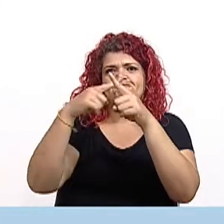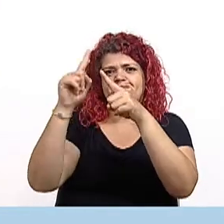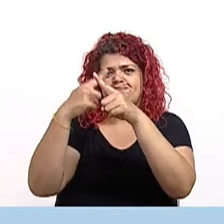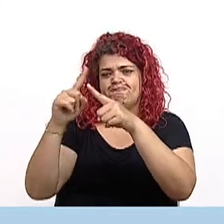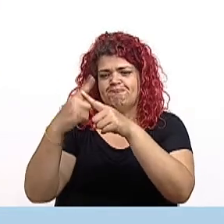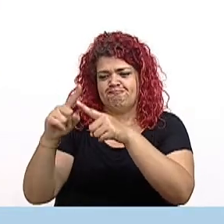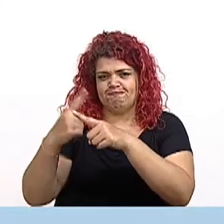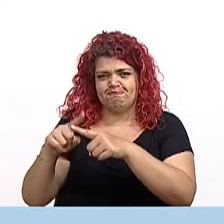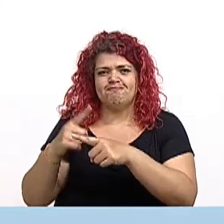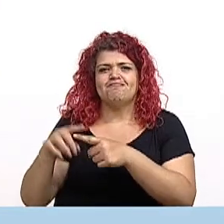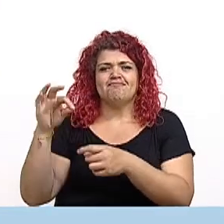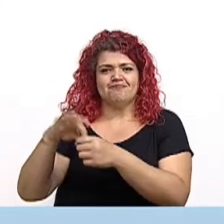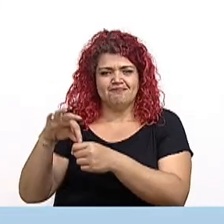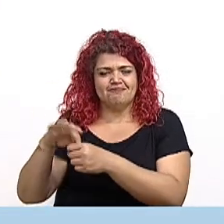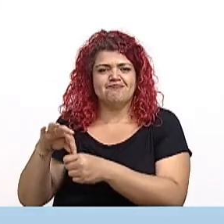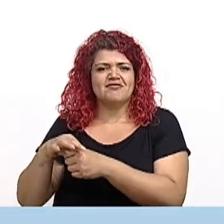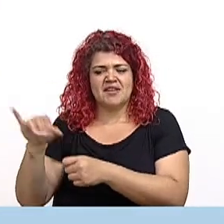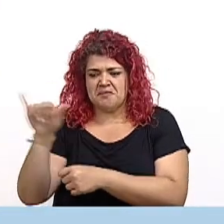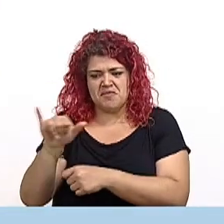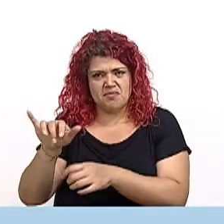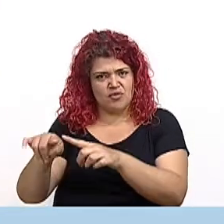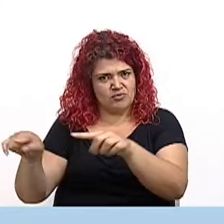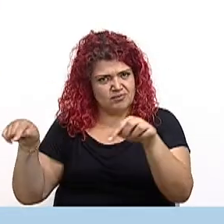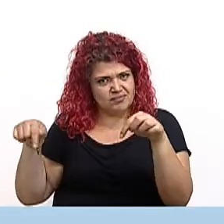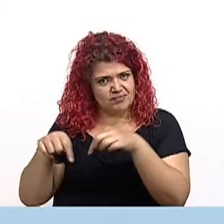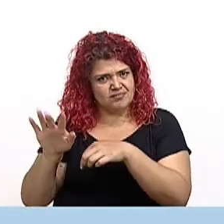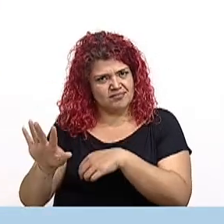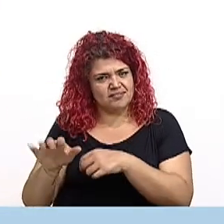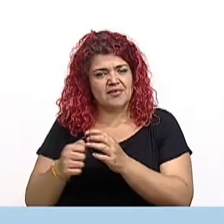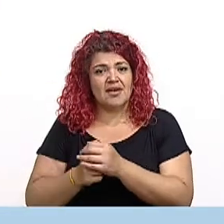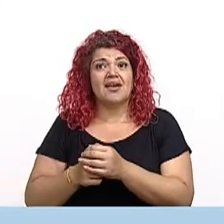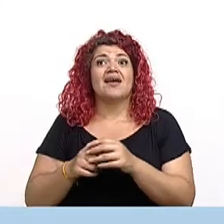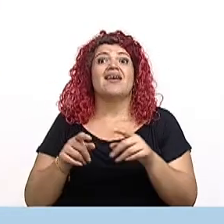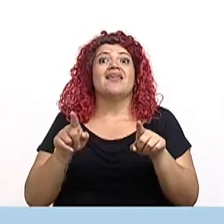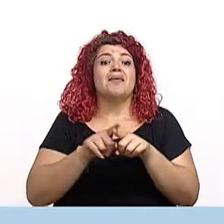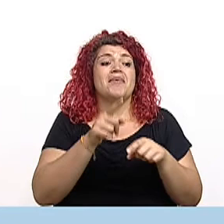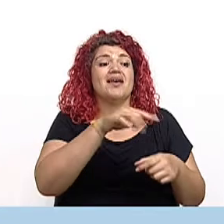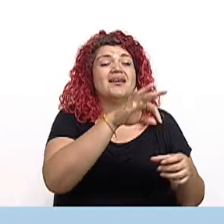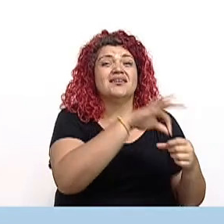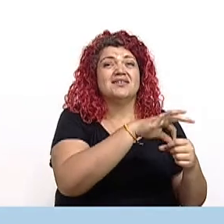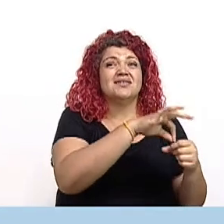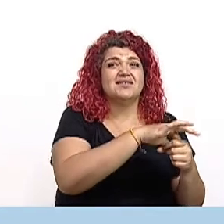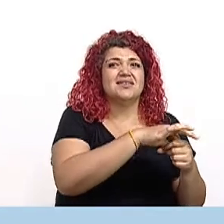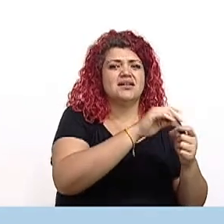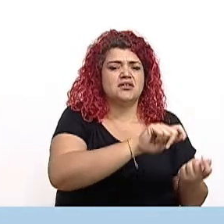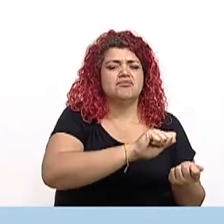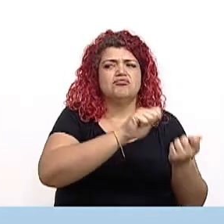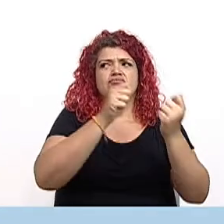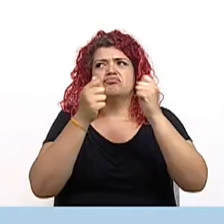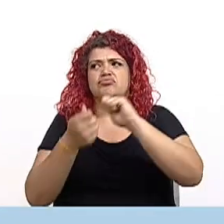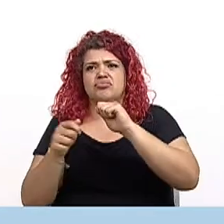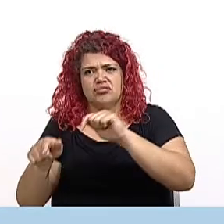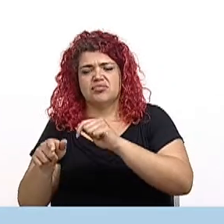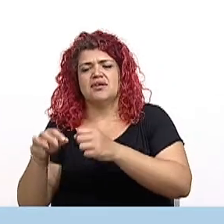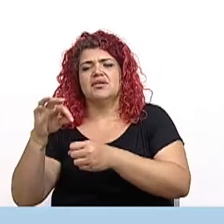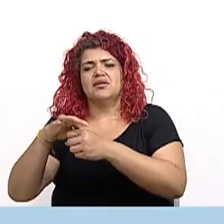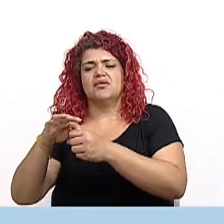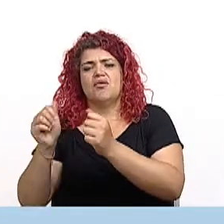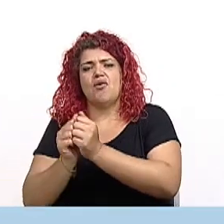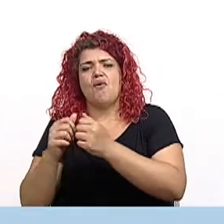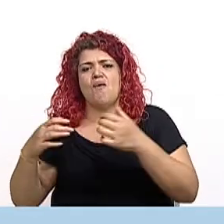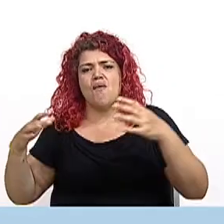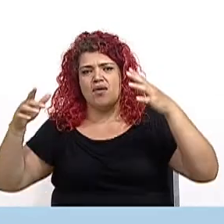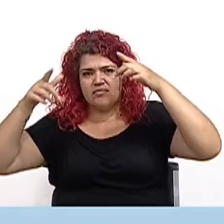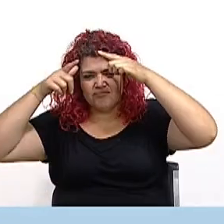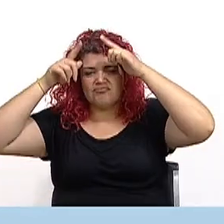desarrollar varios productos en el mismo territorio. También pasar de lo agrícola a lo agropecuario. ¿Qué significa esto? Poder